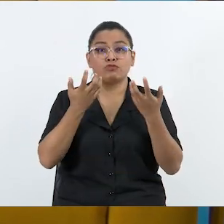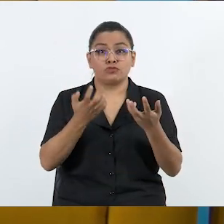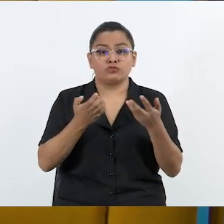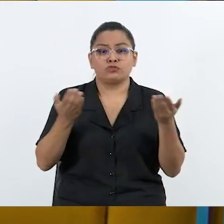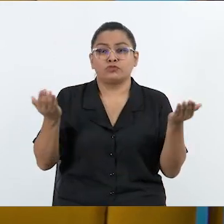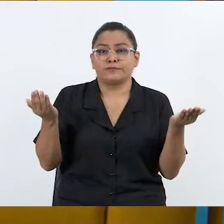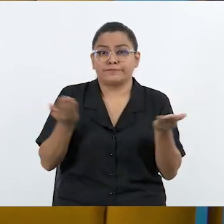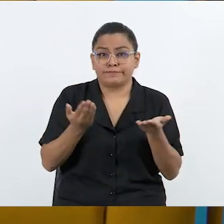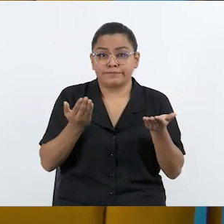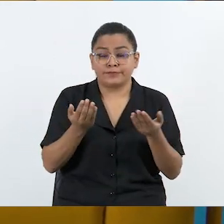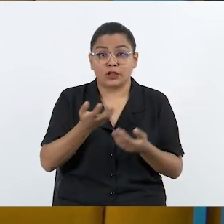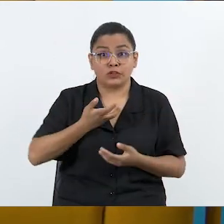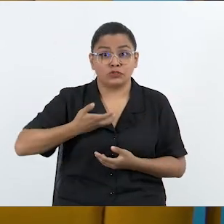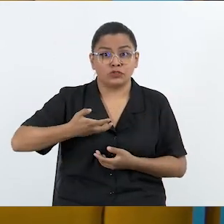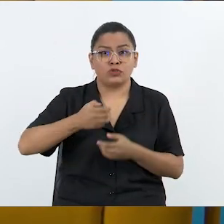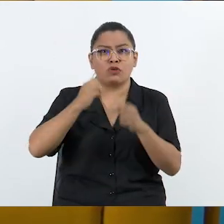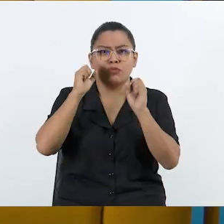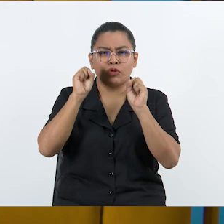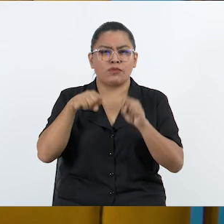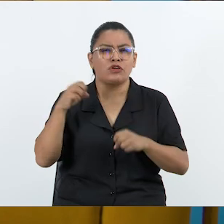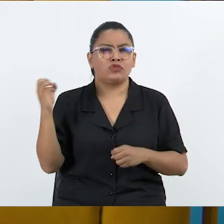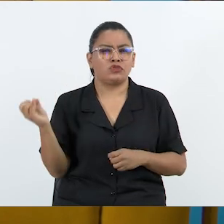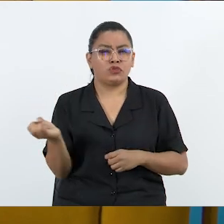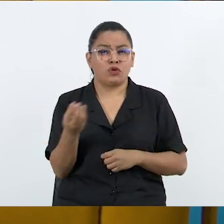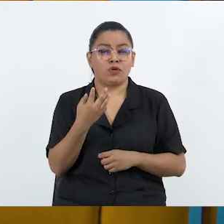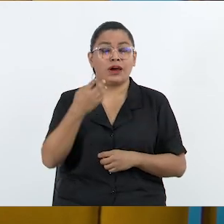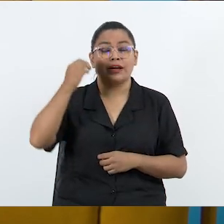de las cuales podemos innovar el aprendizaje.